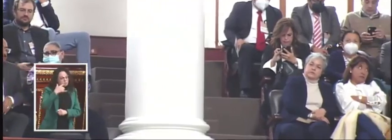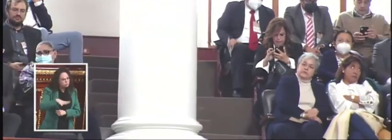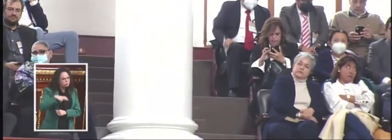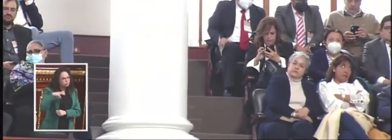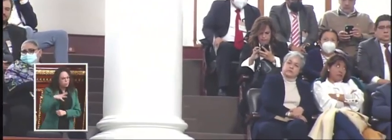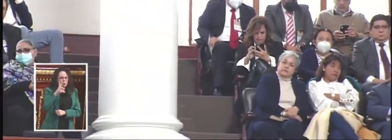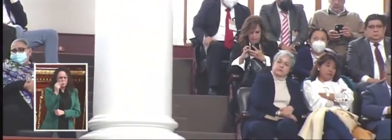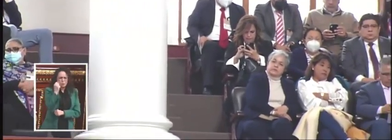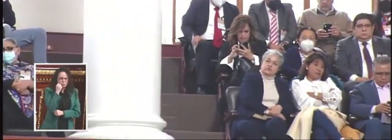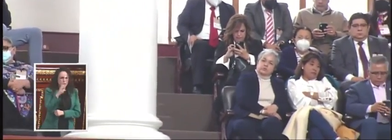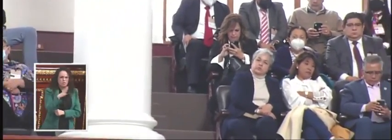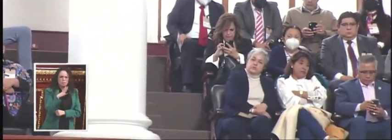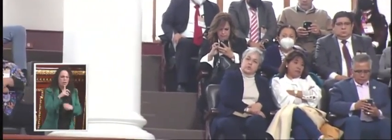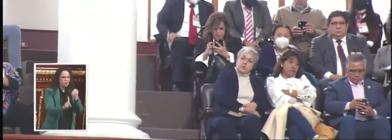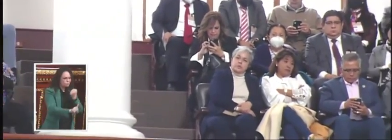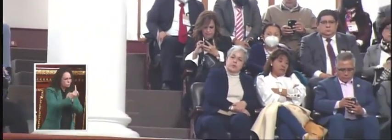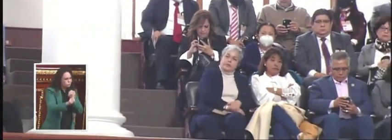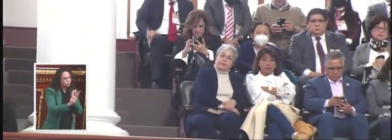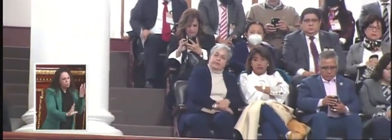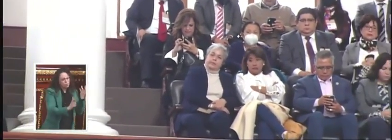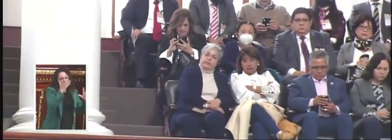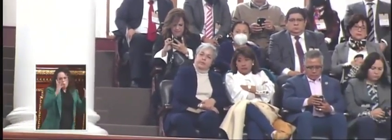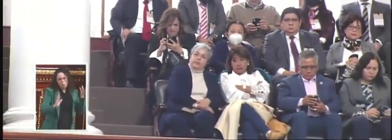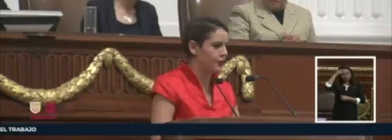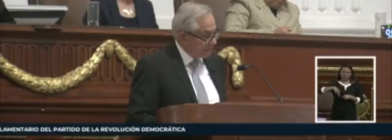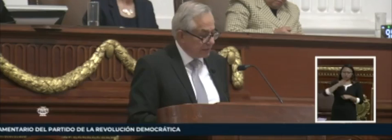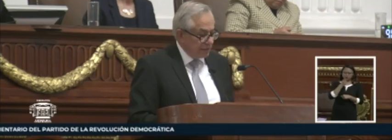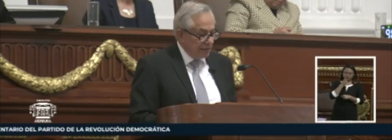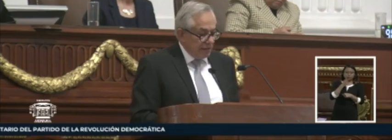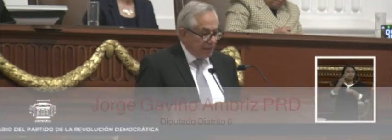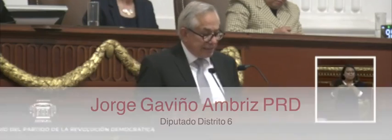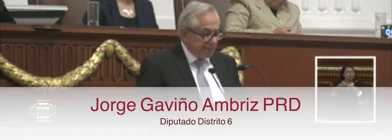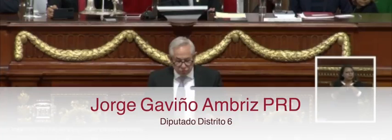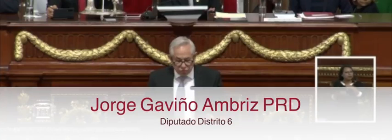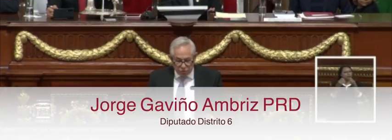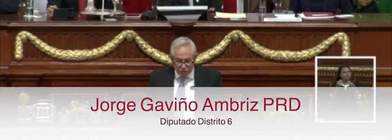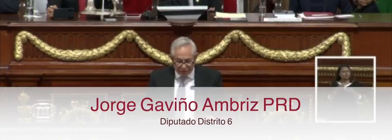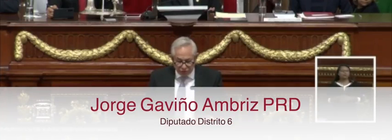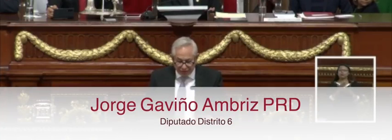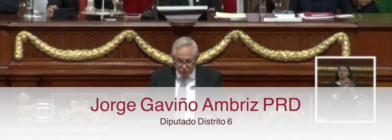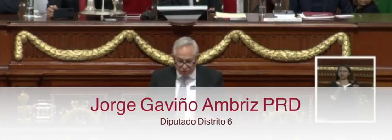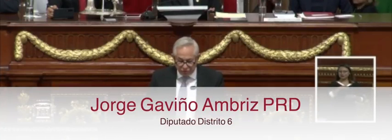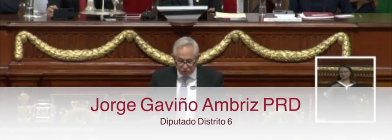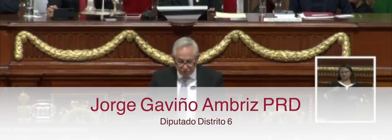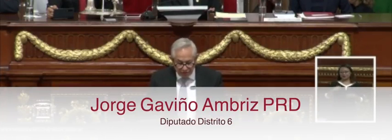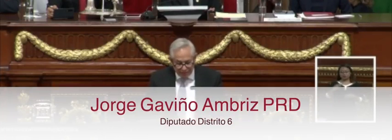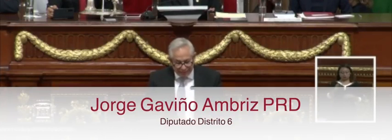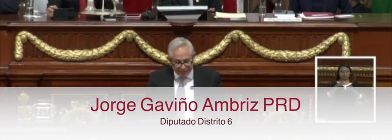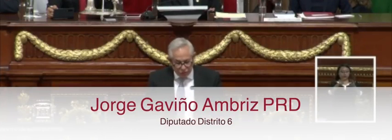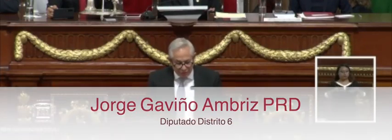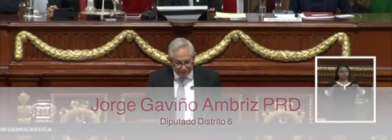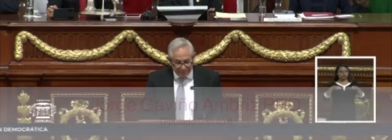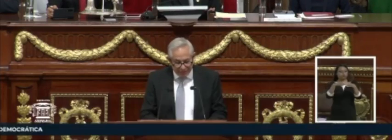conflicto simulado y fabricado por los adversarios. Participamos como Congreso y reconocemos